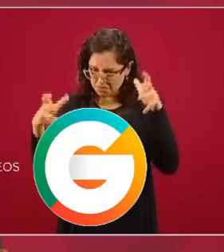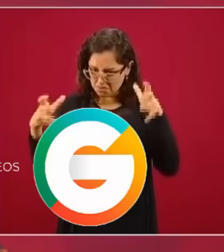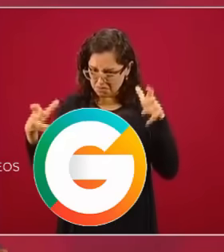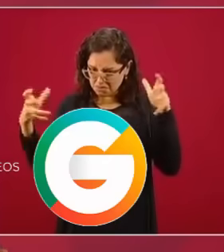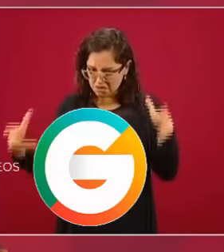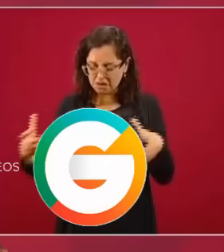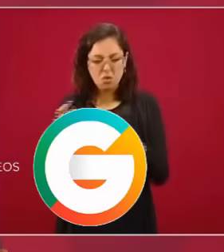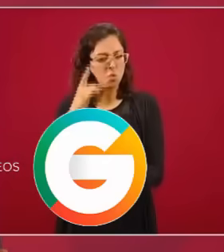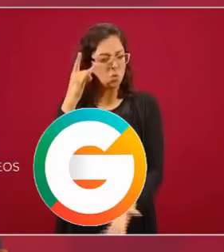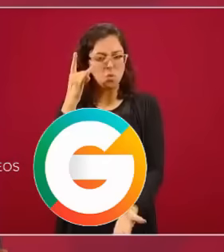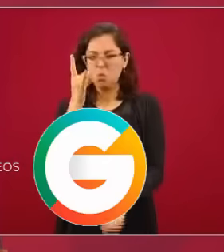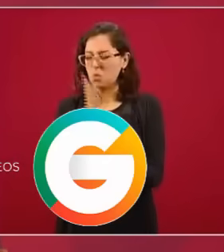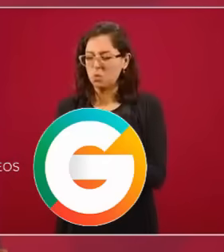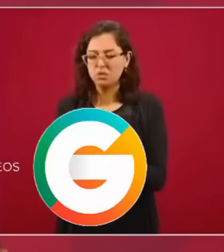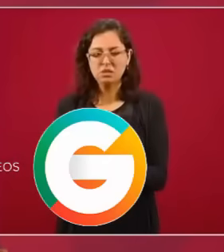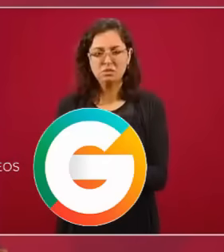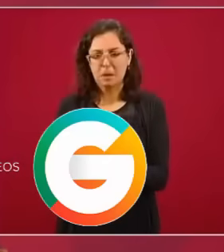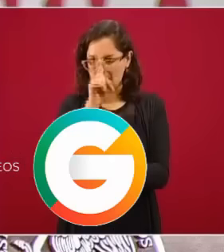crecer